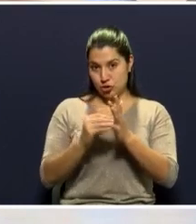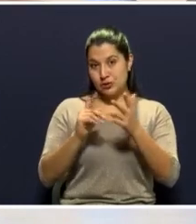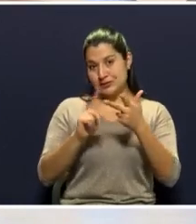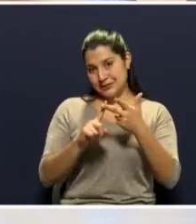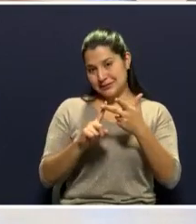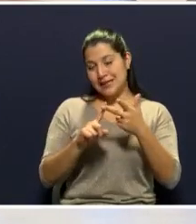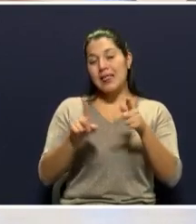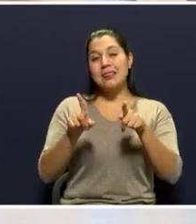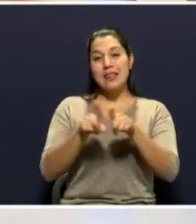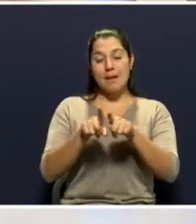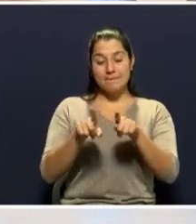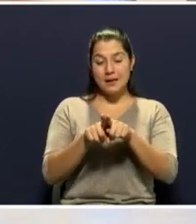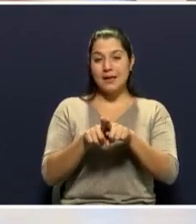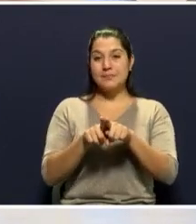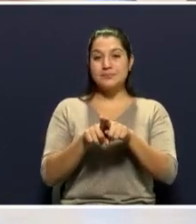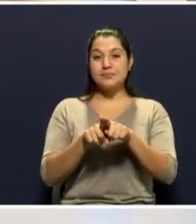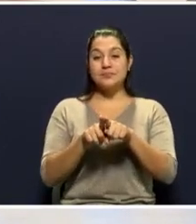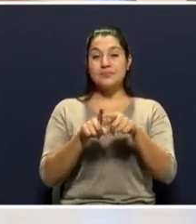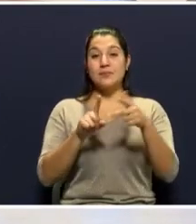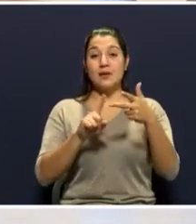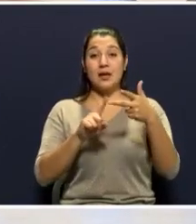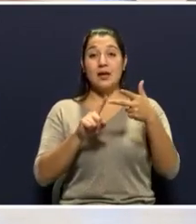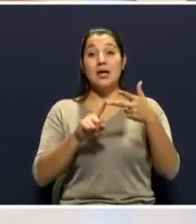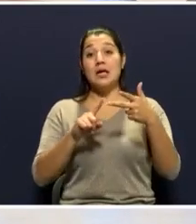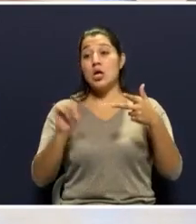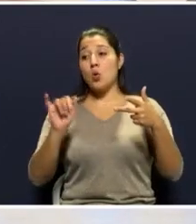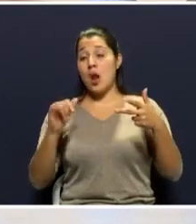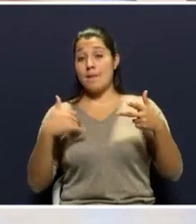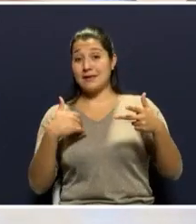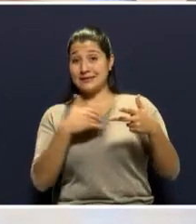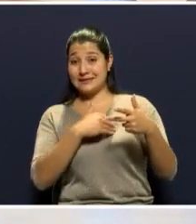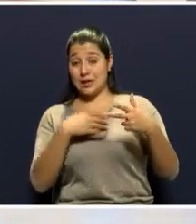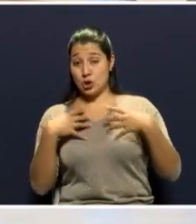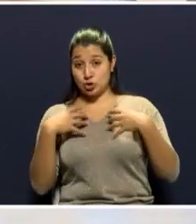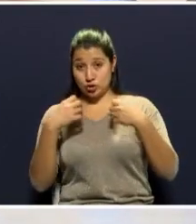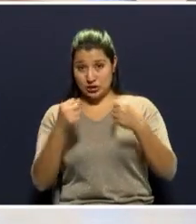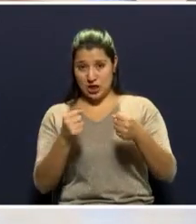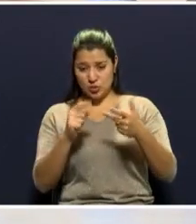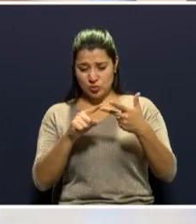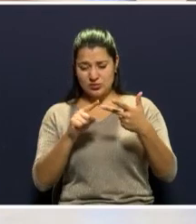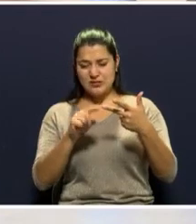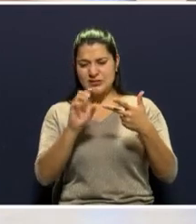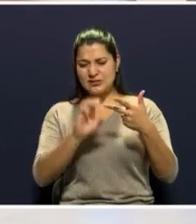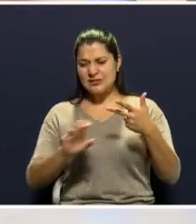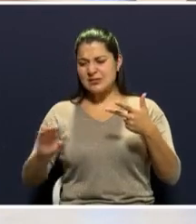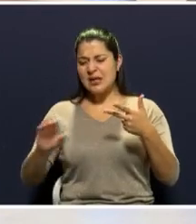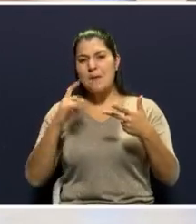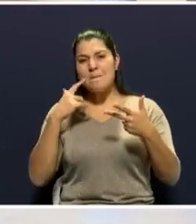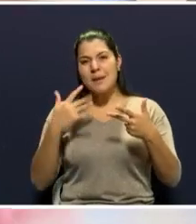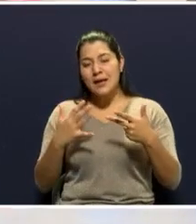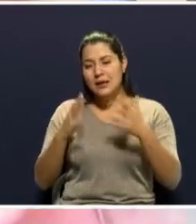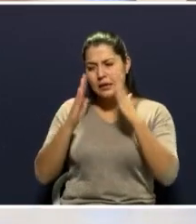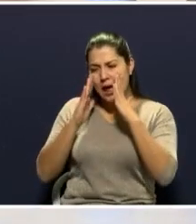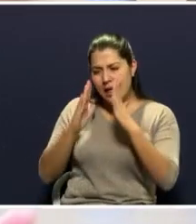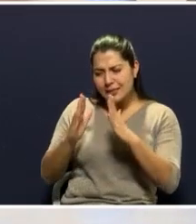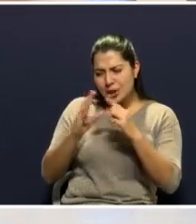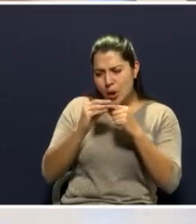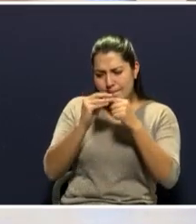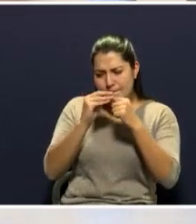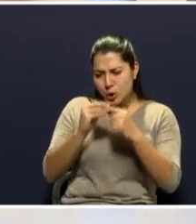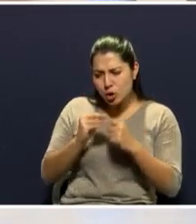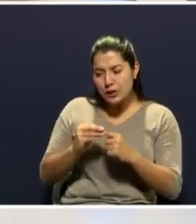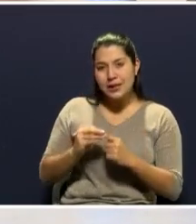de movimientos propiamente del mismo Ministerio de Salud, que lo que hace es reorientar sus prioridades dentro de sus